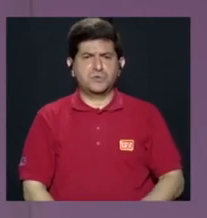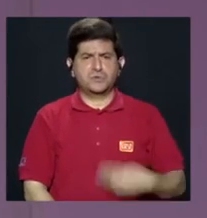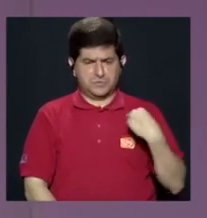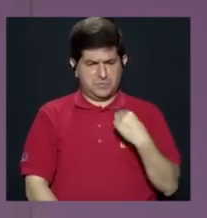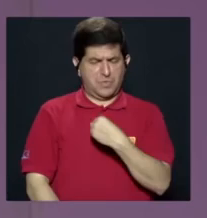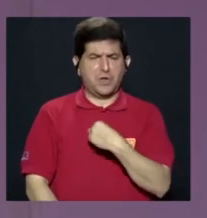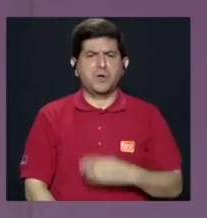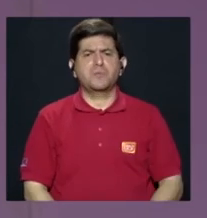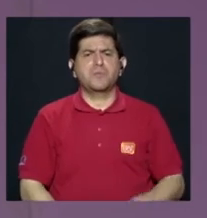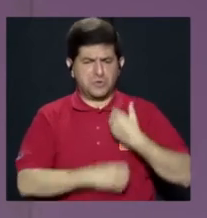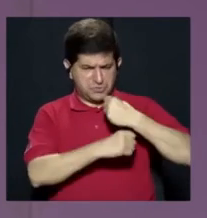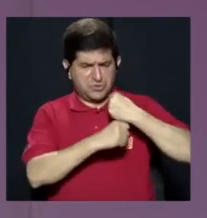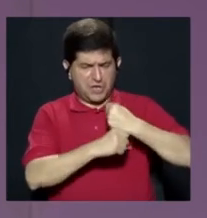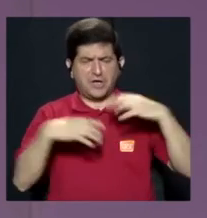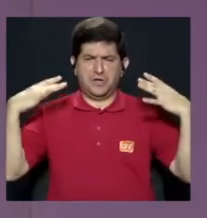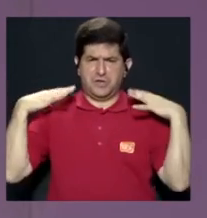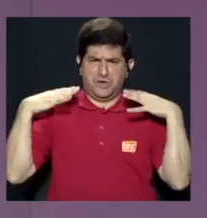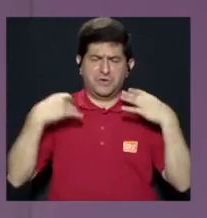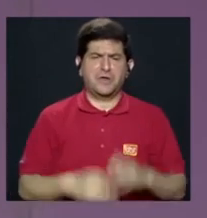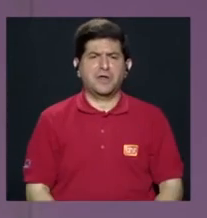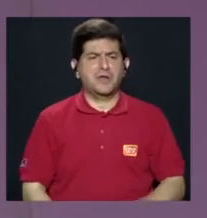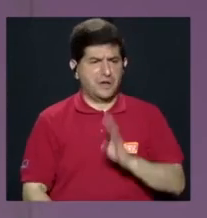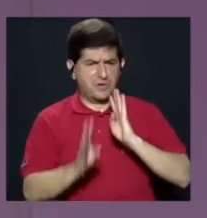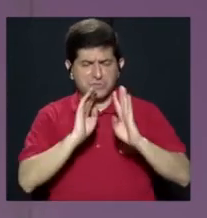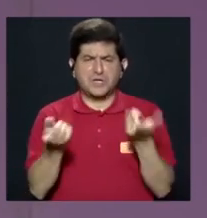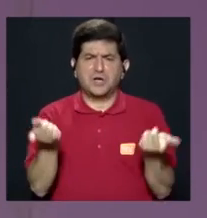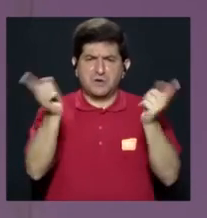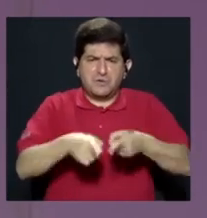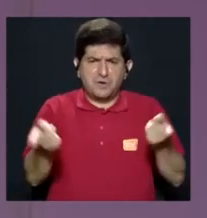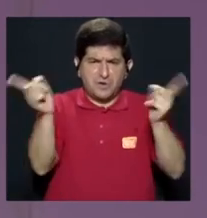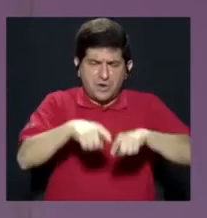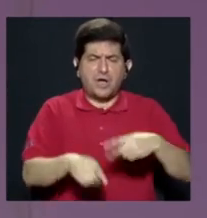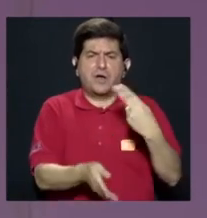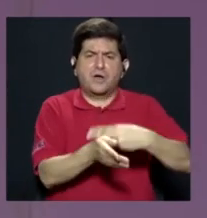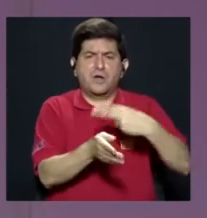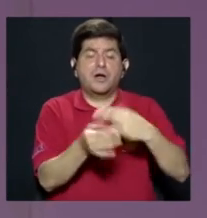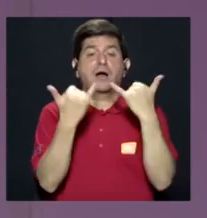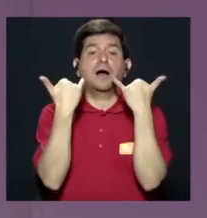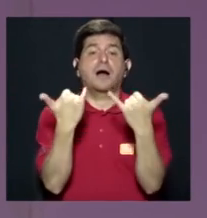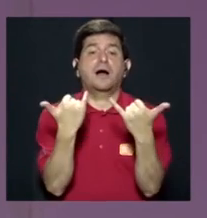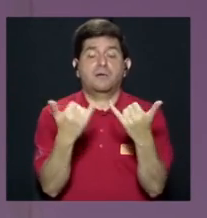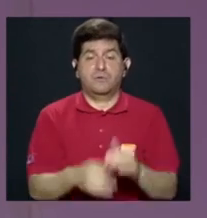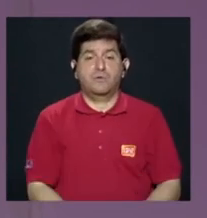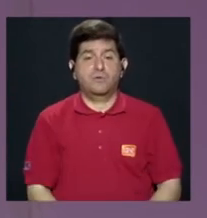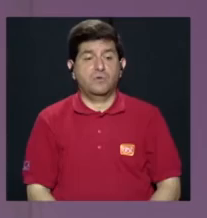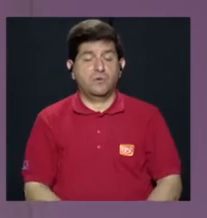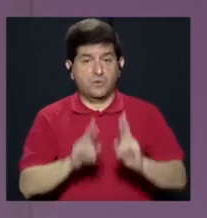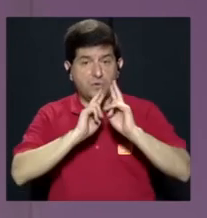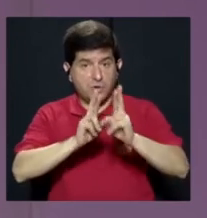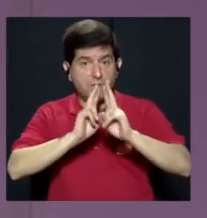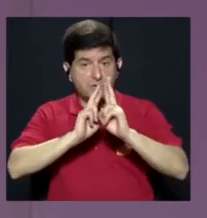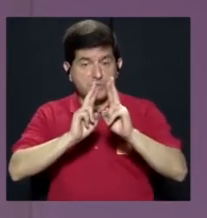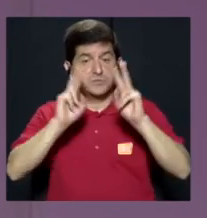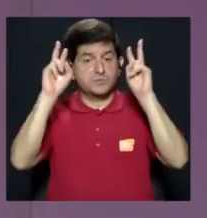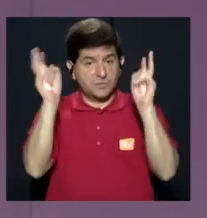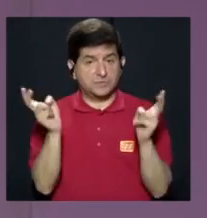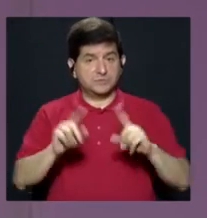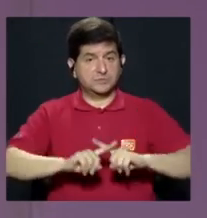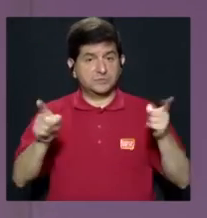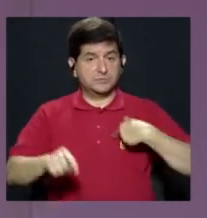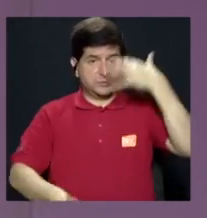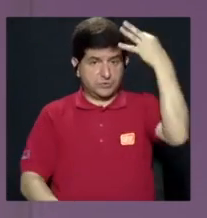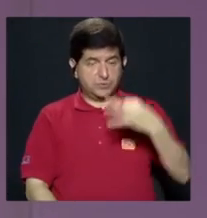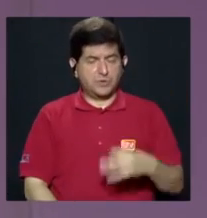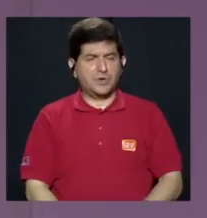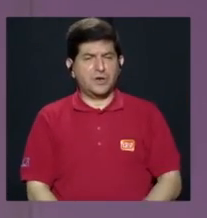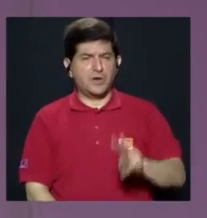ya íbamos a empezar a hablar de que pasaba esto en los hospitales, ya empezó a verse un poquito más de resolución en el tema, pero creo que en